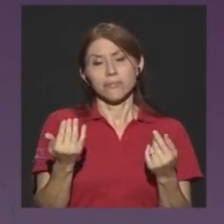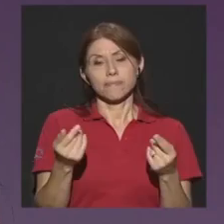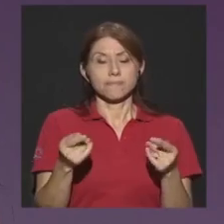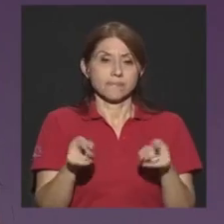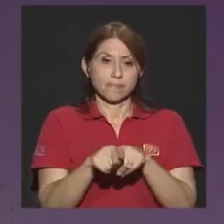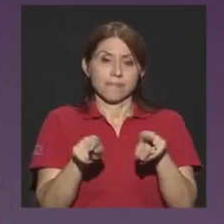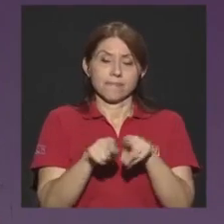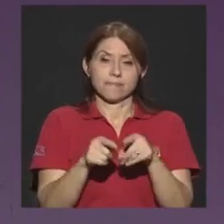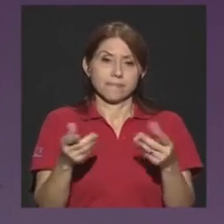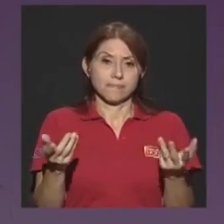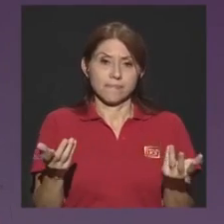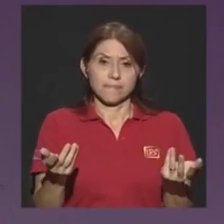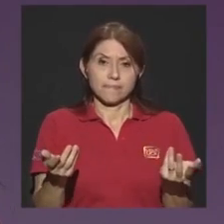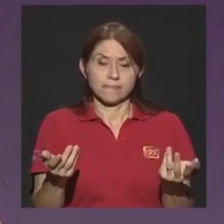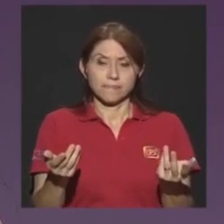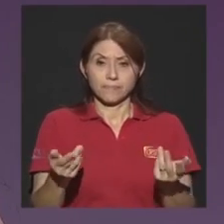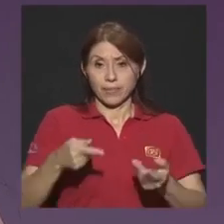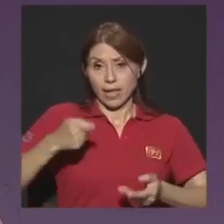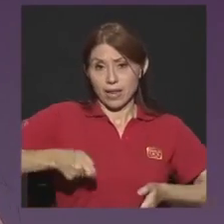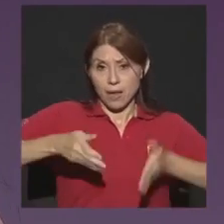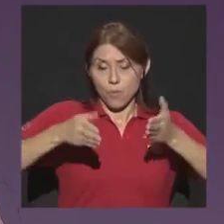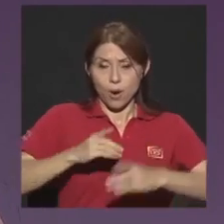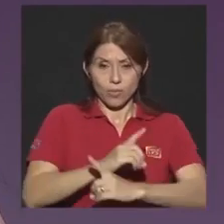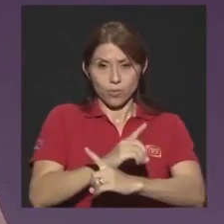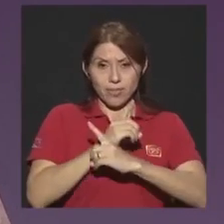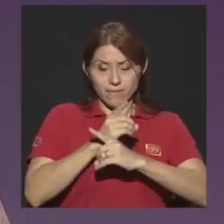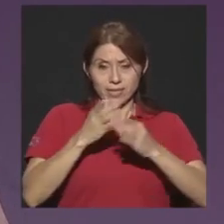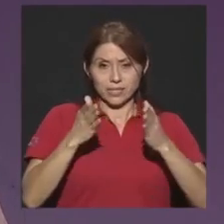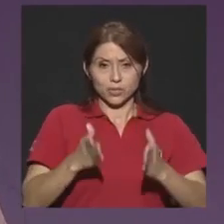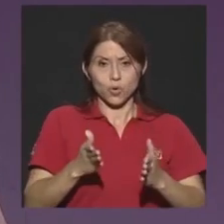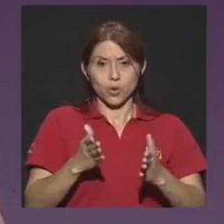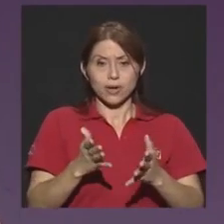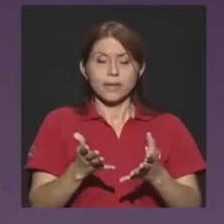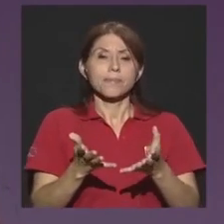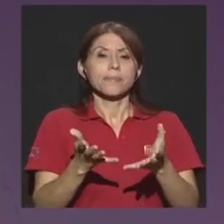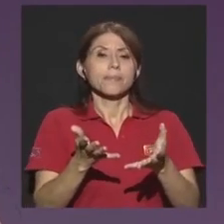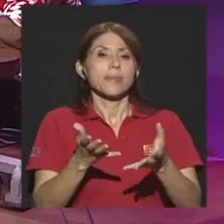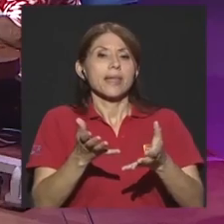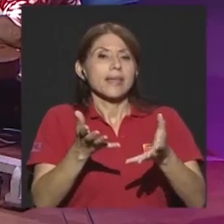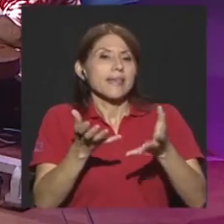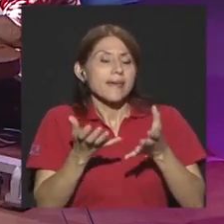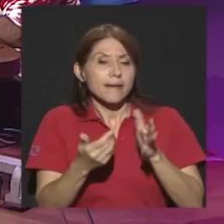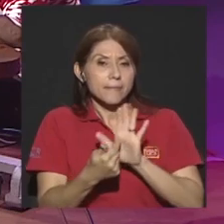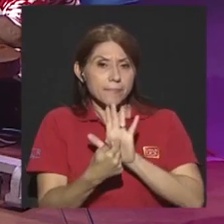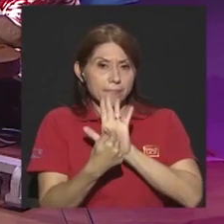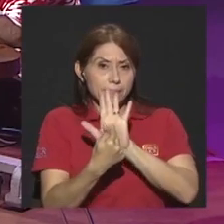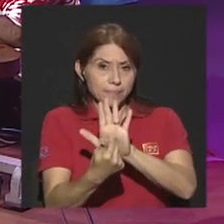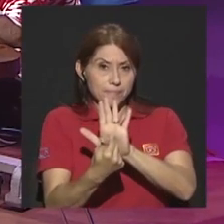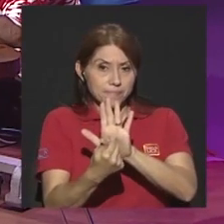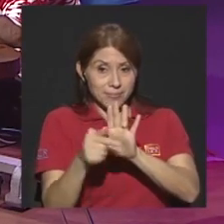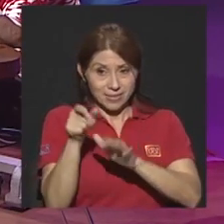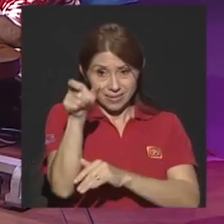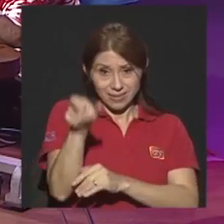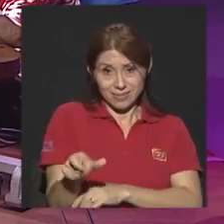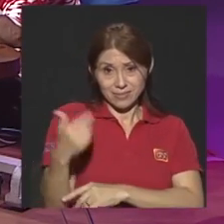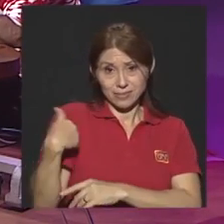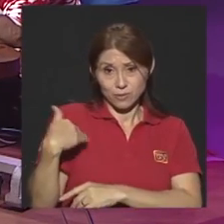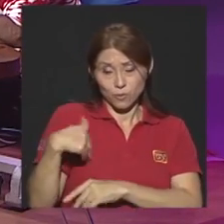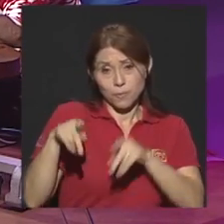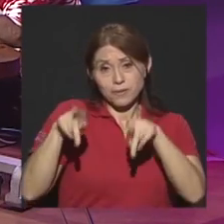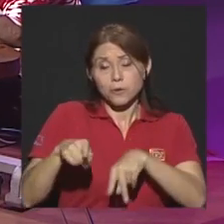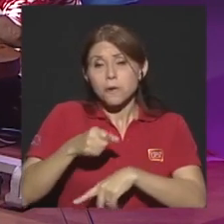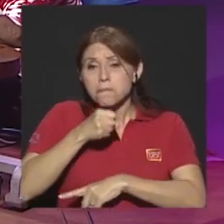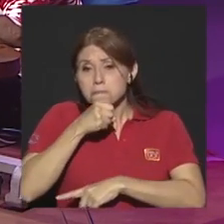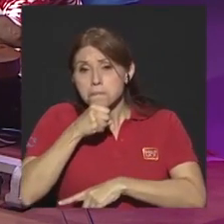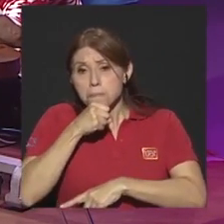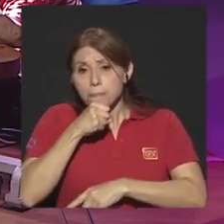acto del defensor es hacer ver que el señor es una persona adulta mayor y que probablemente la otra lo sedujo,